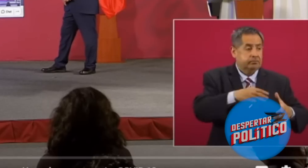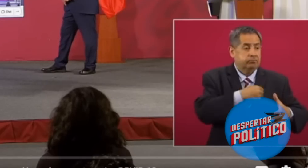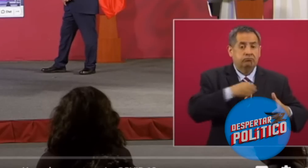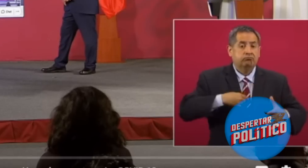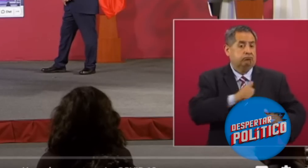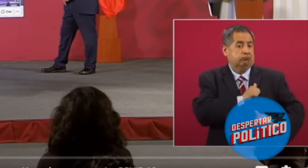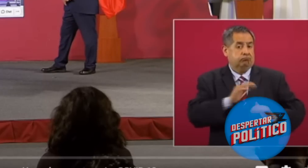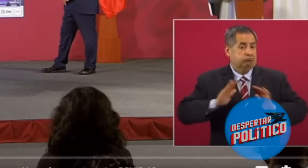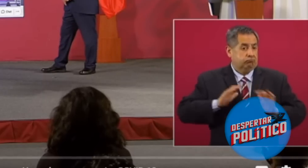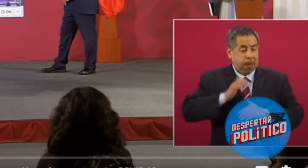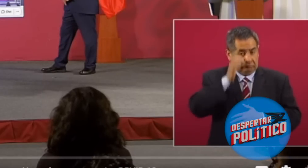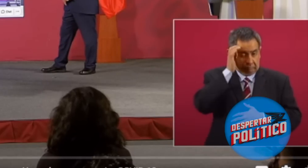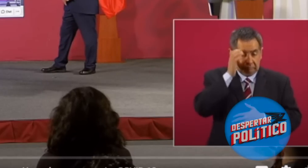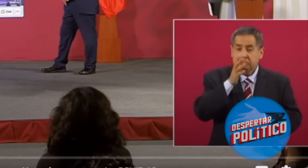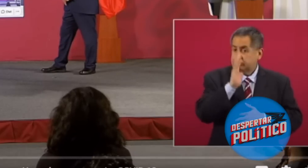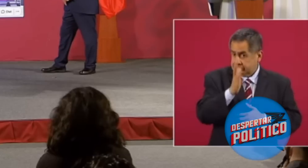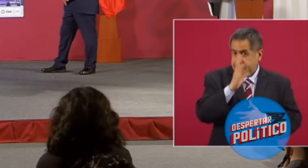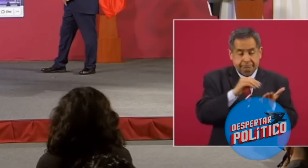ejército chino.